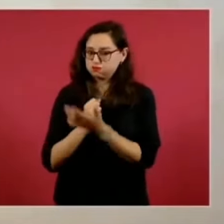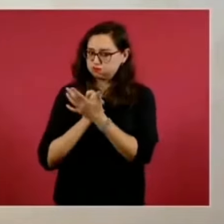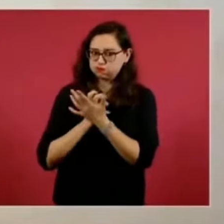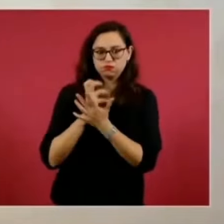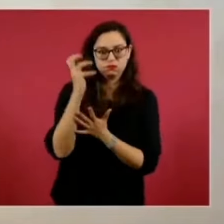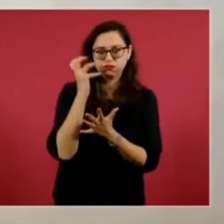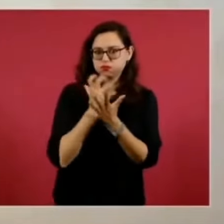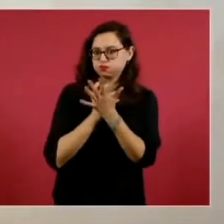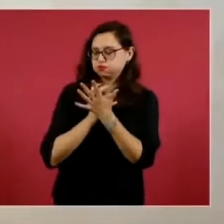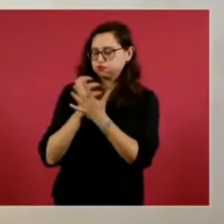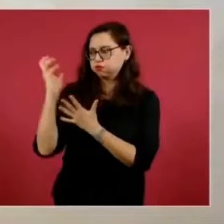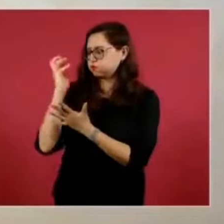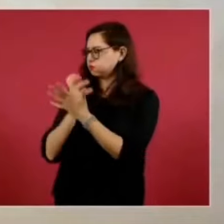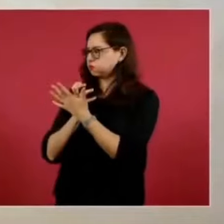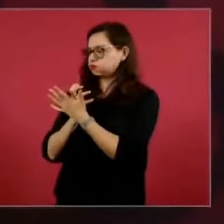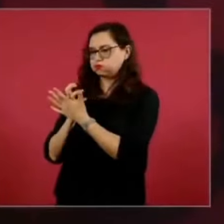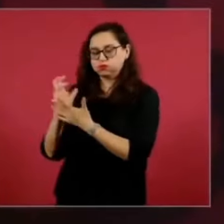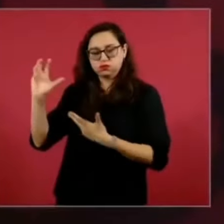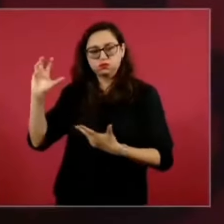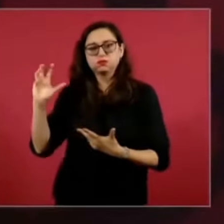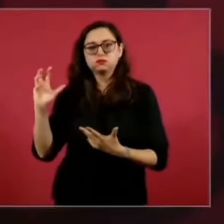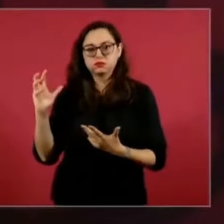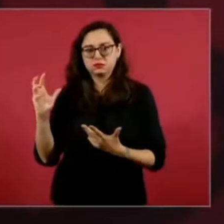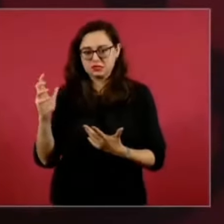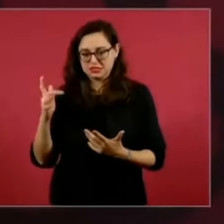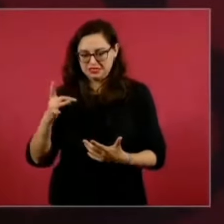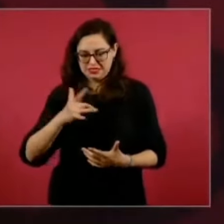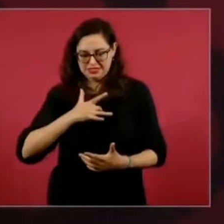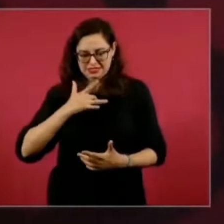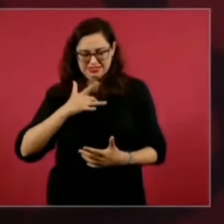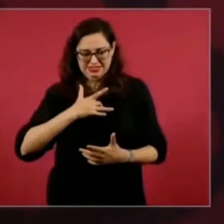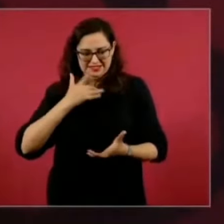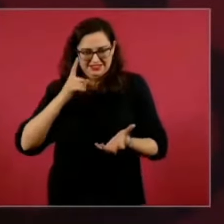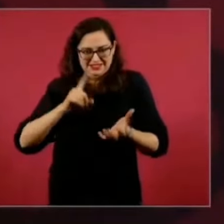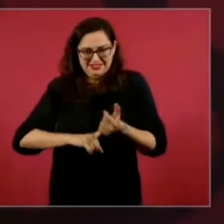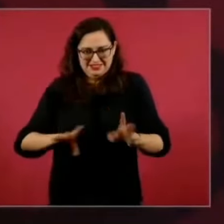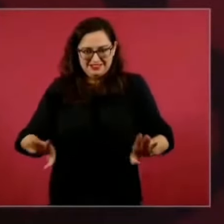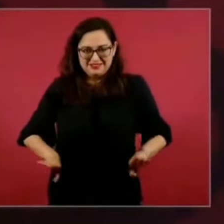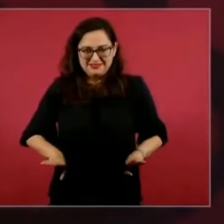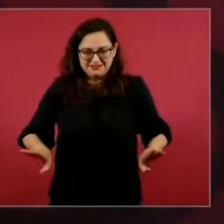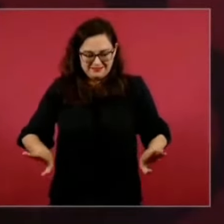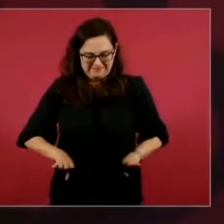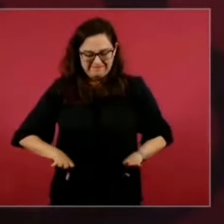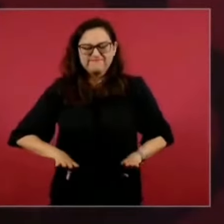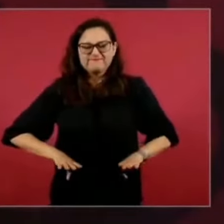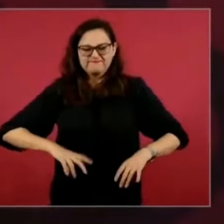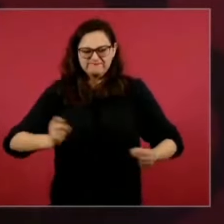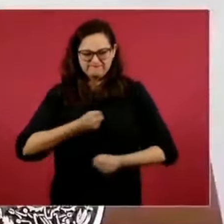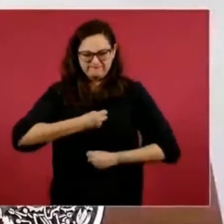calor hace que brote la ruda